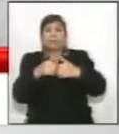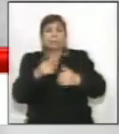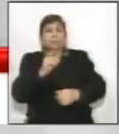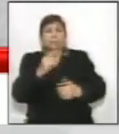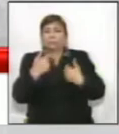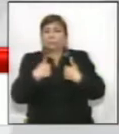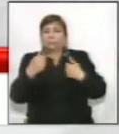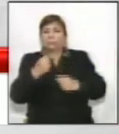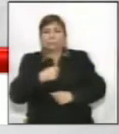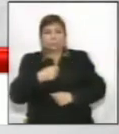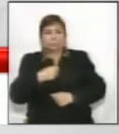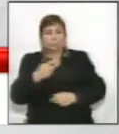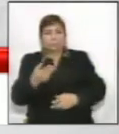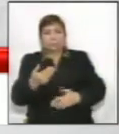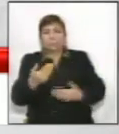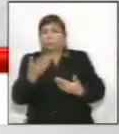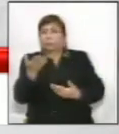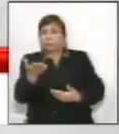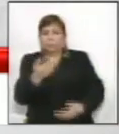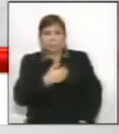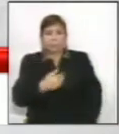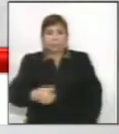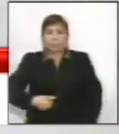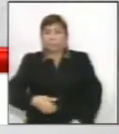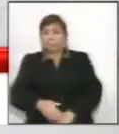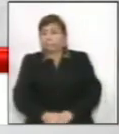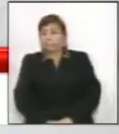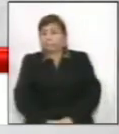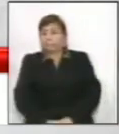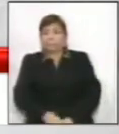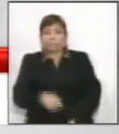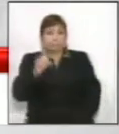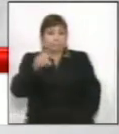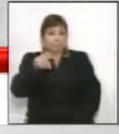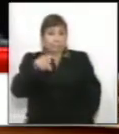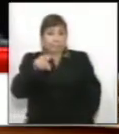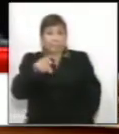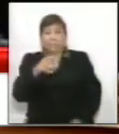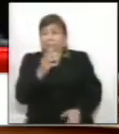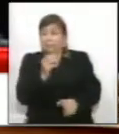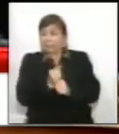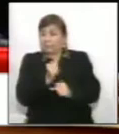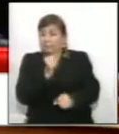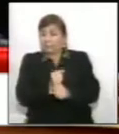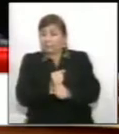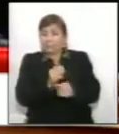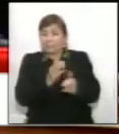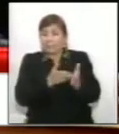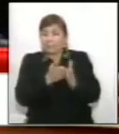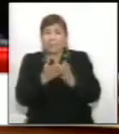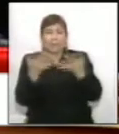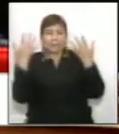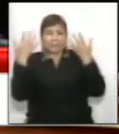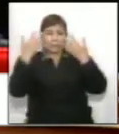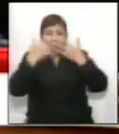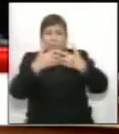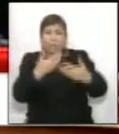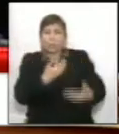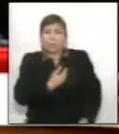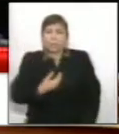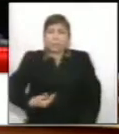inhumanas, señor Premier. Es necesario que se trabaje de manera articulada con los gobiernos